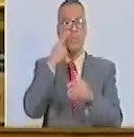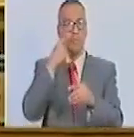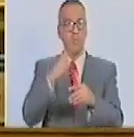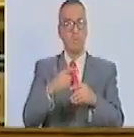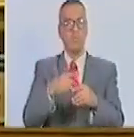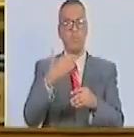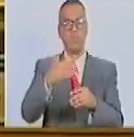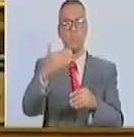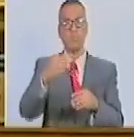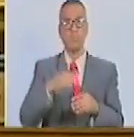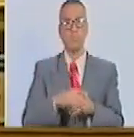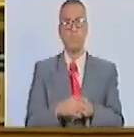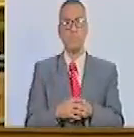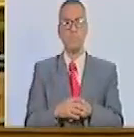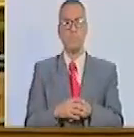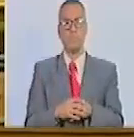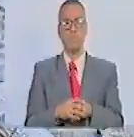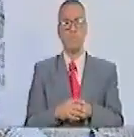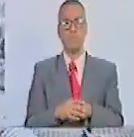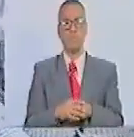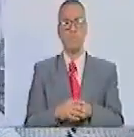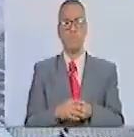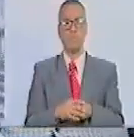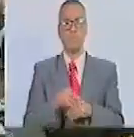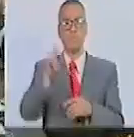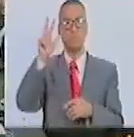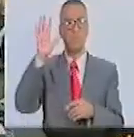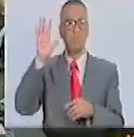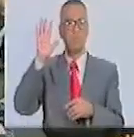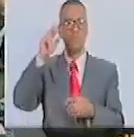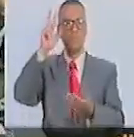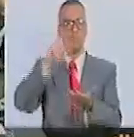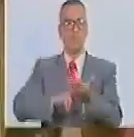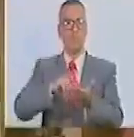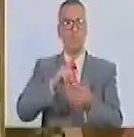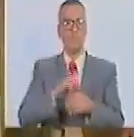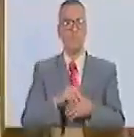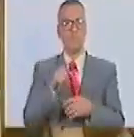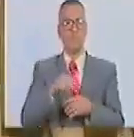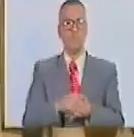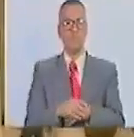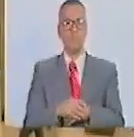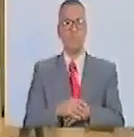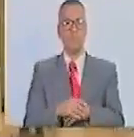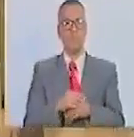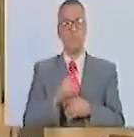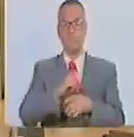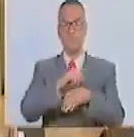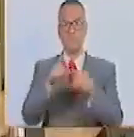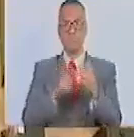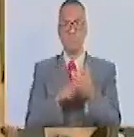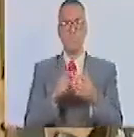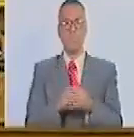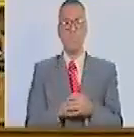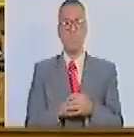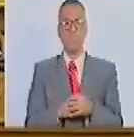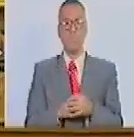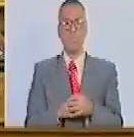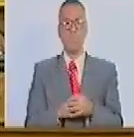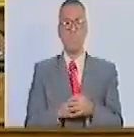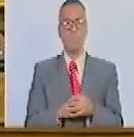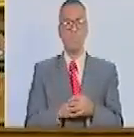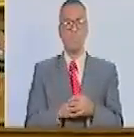a manifestarlo con la señal de costumbre. Queda aprobado por unanimidad.